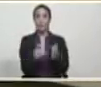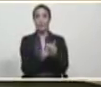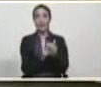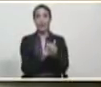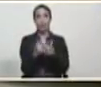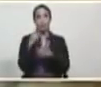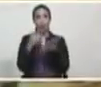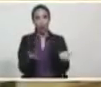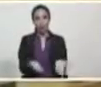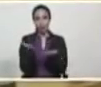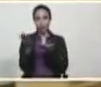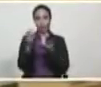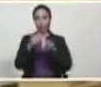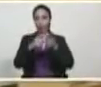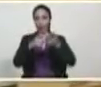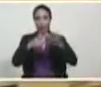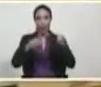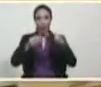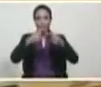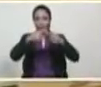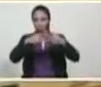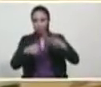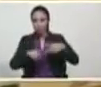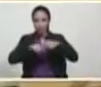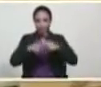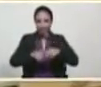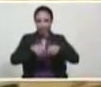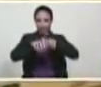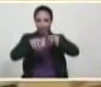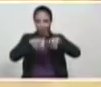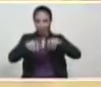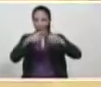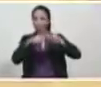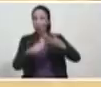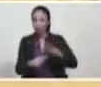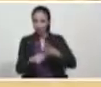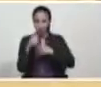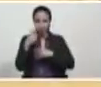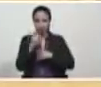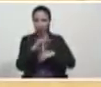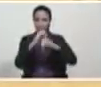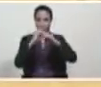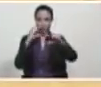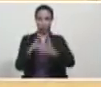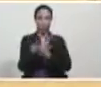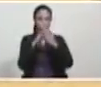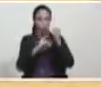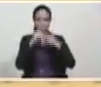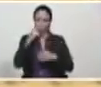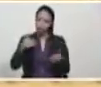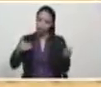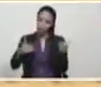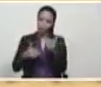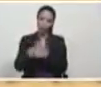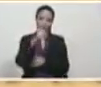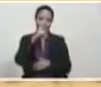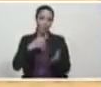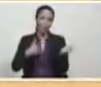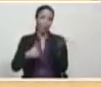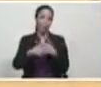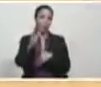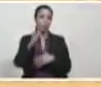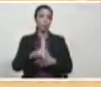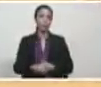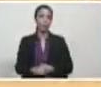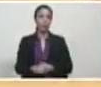repuesto que van a formar parte de todas las 2.000 unidades que vamos a reparar durante lo largo de este año, y de ellos también,